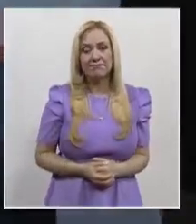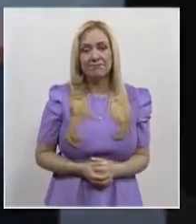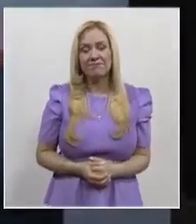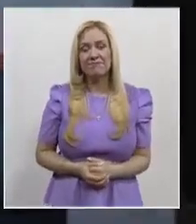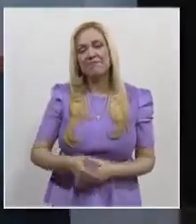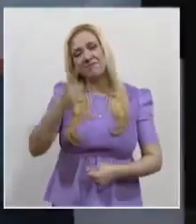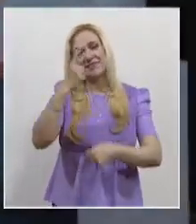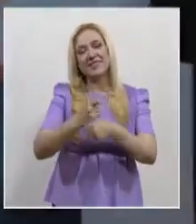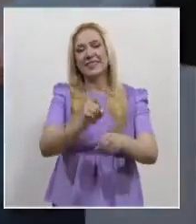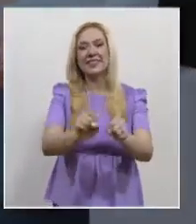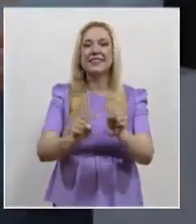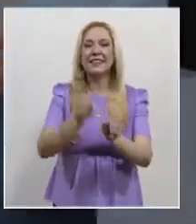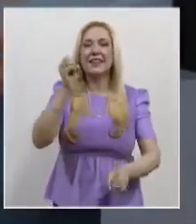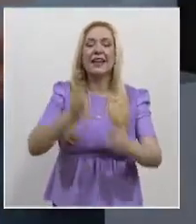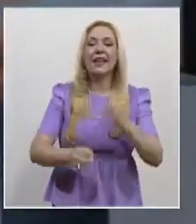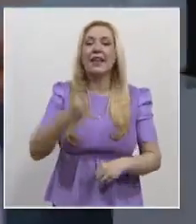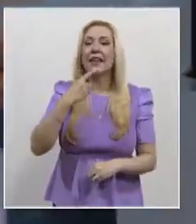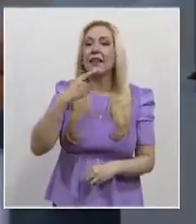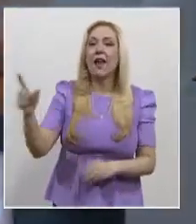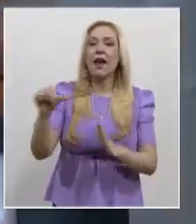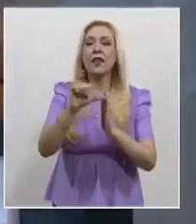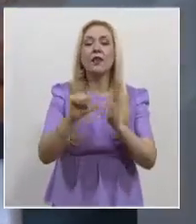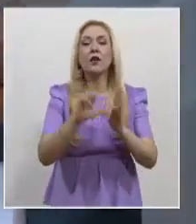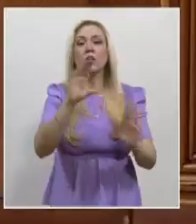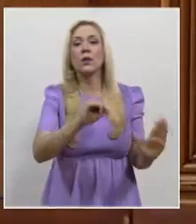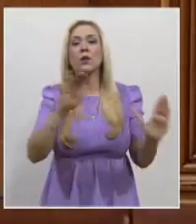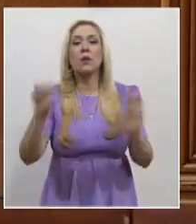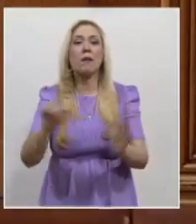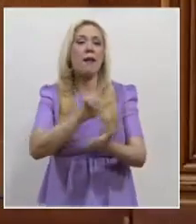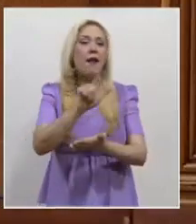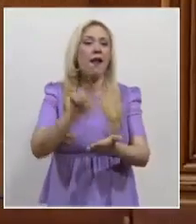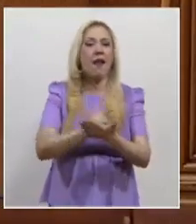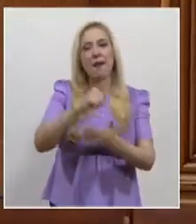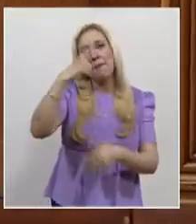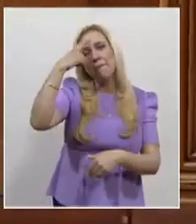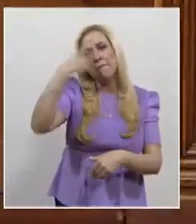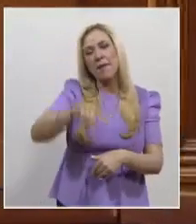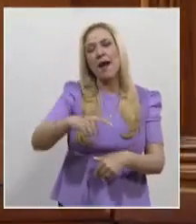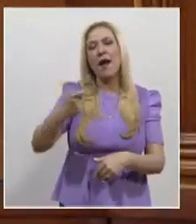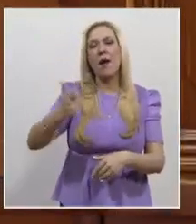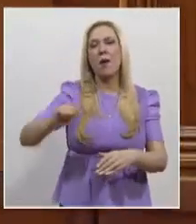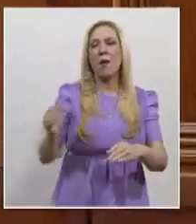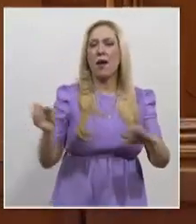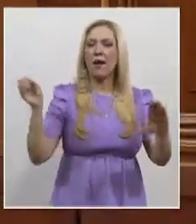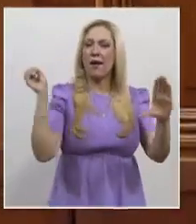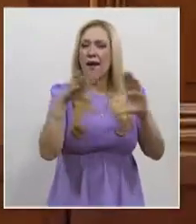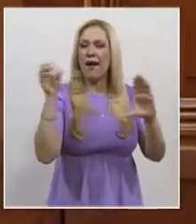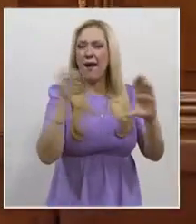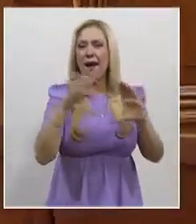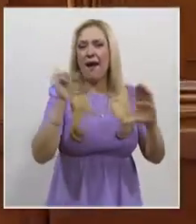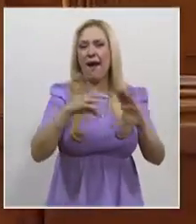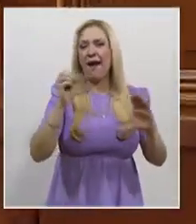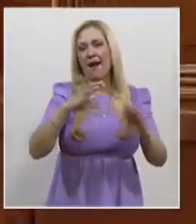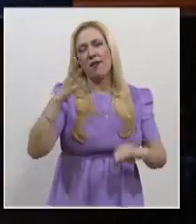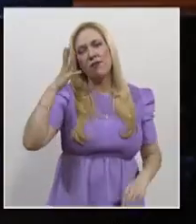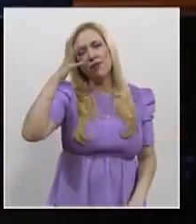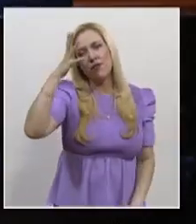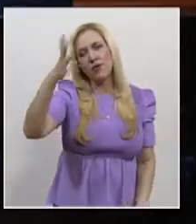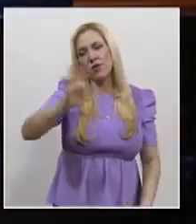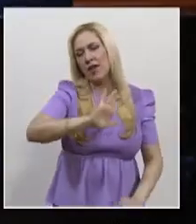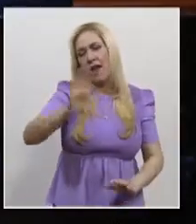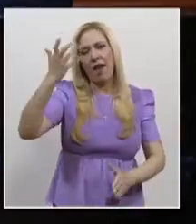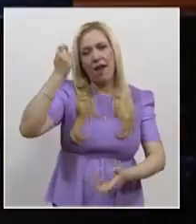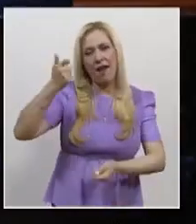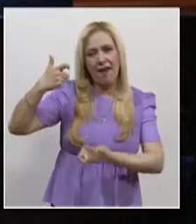La primera sala de la Corte estableció que el artículo 99 de la Ley de los Sistemas de Ahorro para el Retiro, que establece el procedimiento para